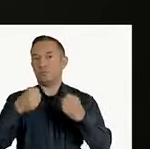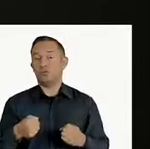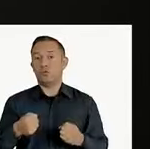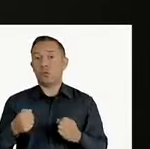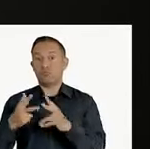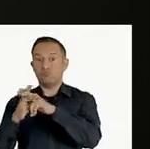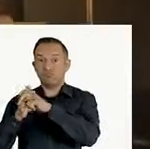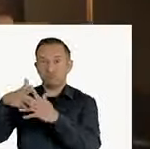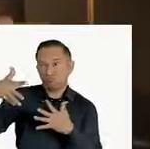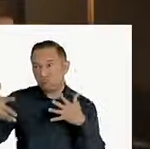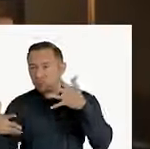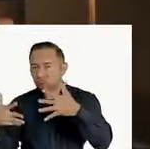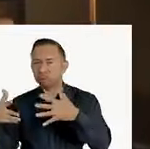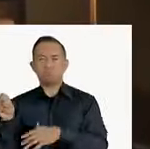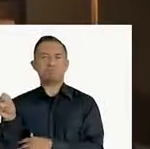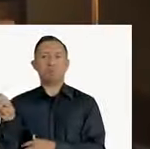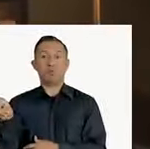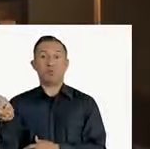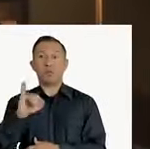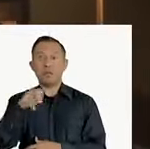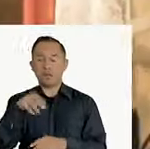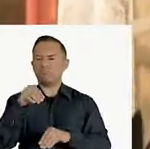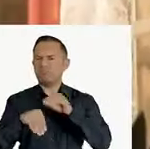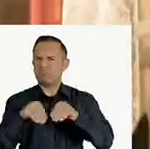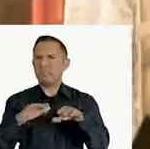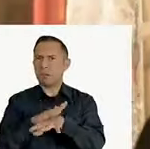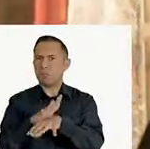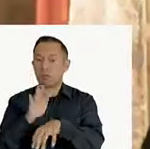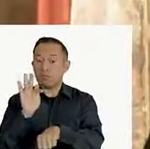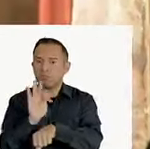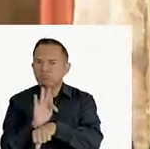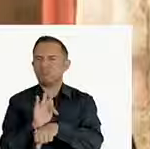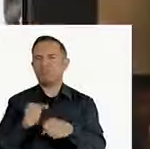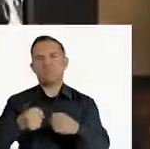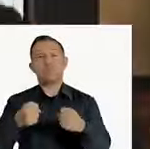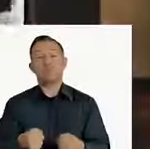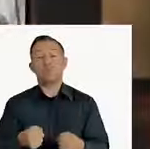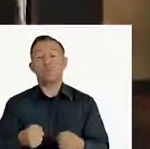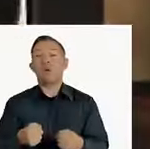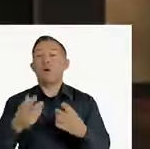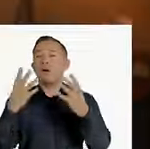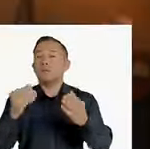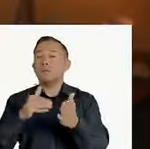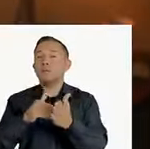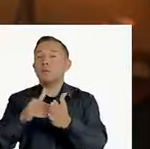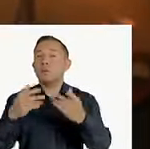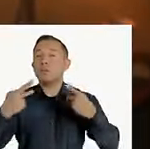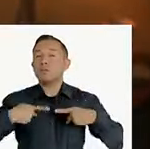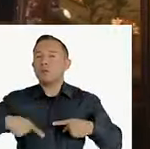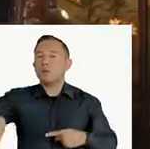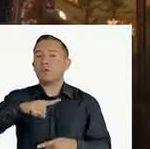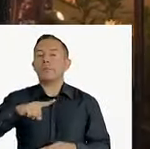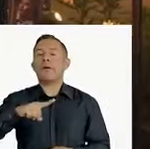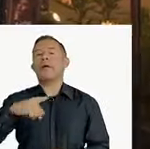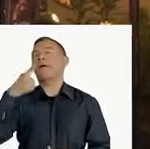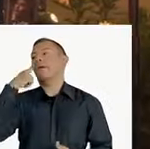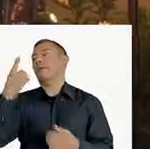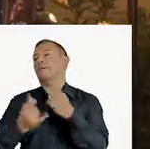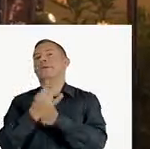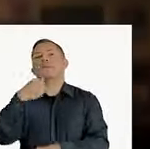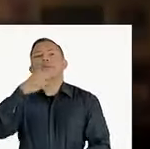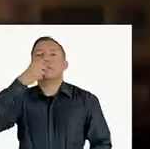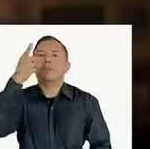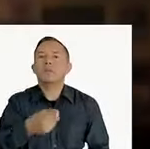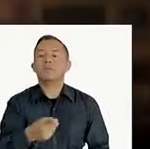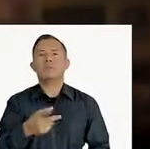La camaleonina no cambió, pero tu INE sí. Y hoy cuenta con más de 20 medidas de seguridad. Millones de personas no escuchamos un "te lo dije" y